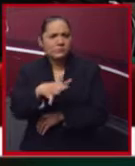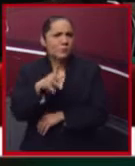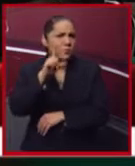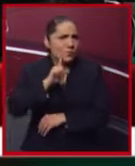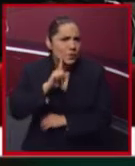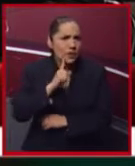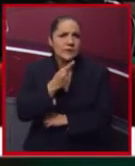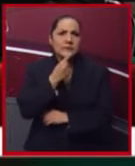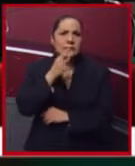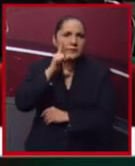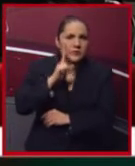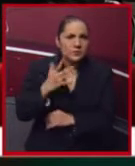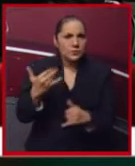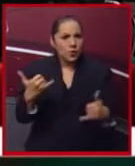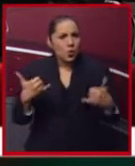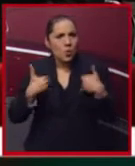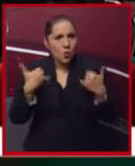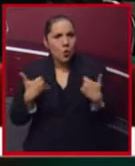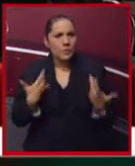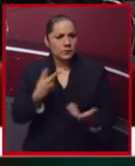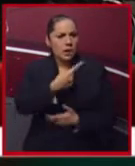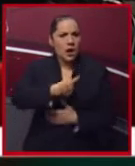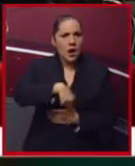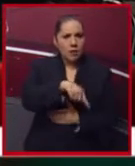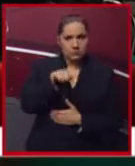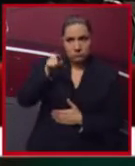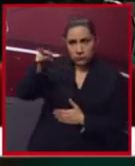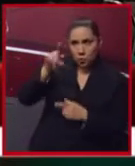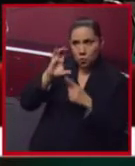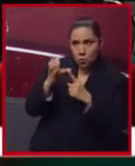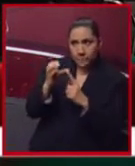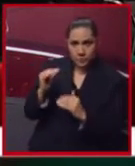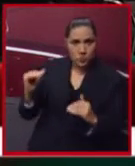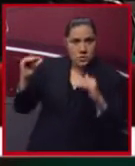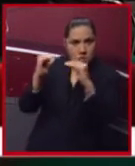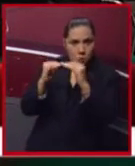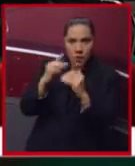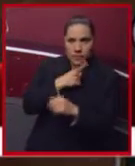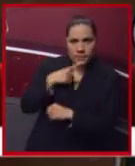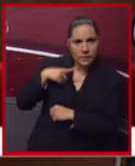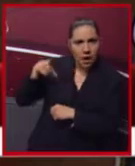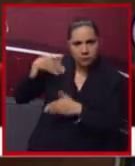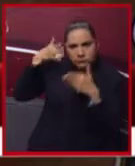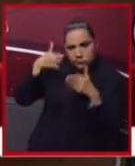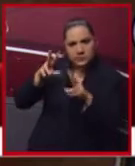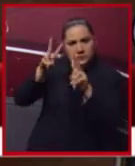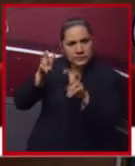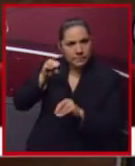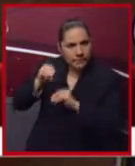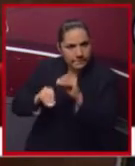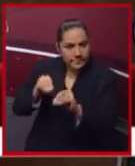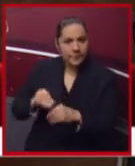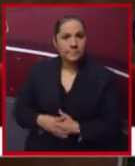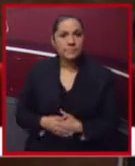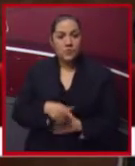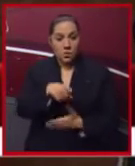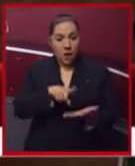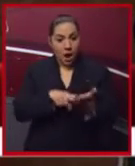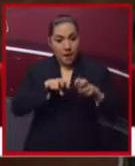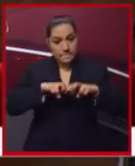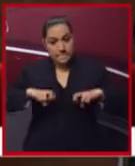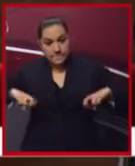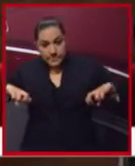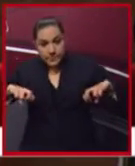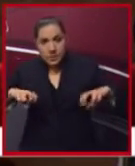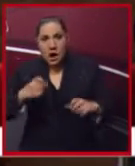de México esperan de esta Comisión de Igualdad. En la mesa de análisis estuvieron invitados organizaciones sociales que se pronunciaron a favor